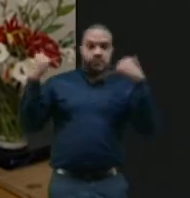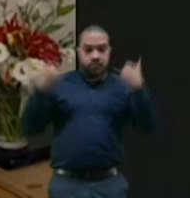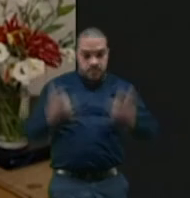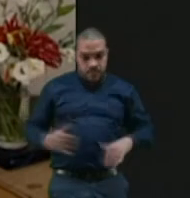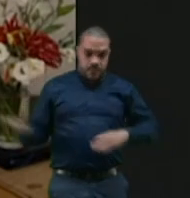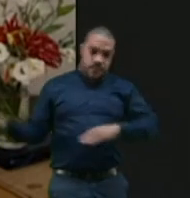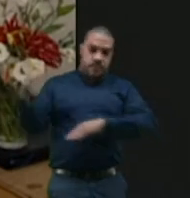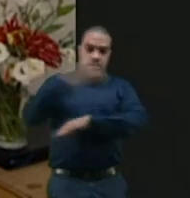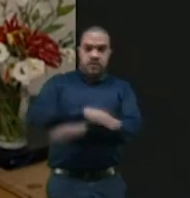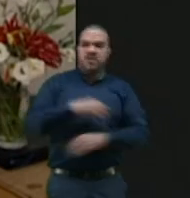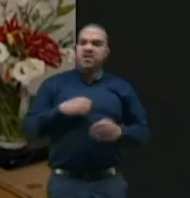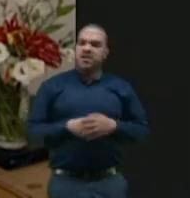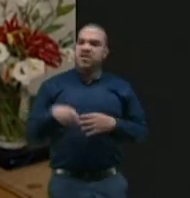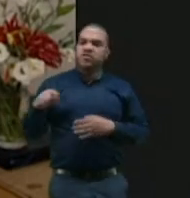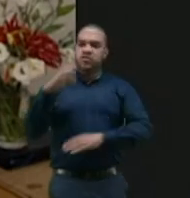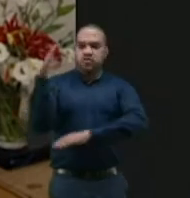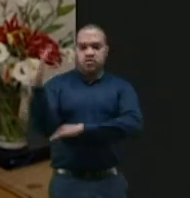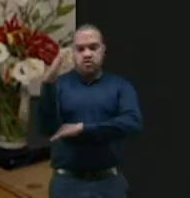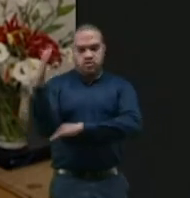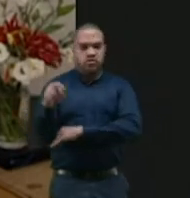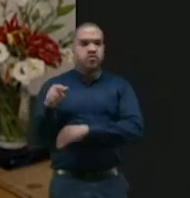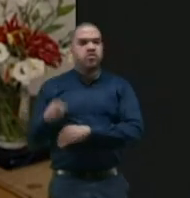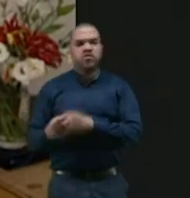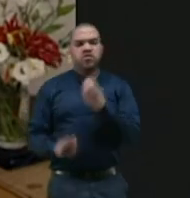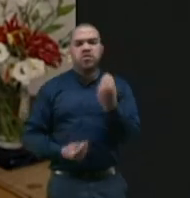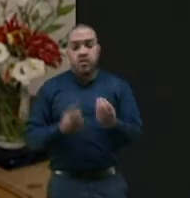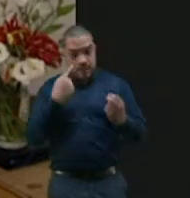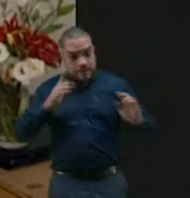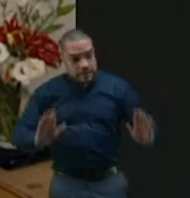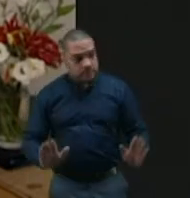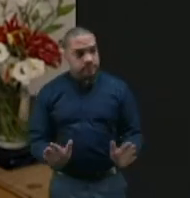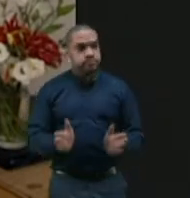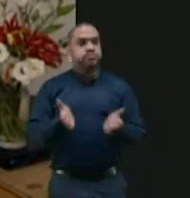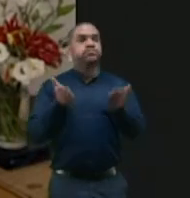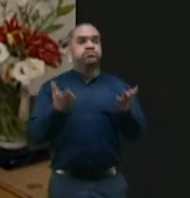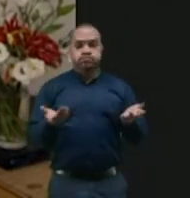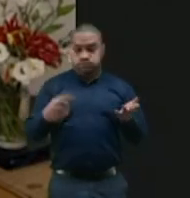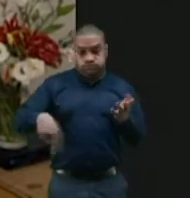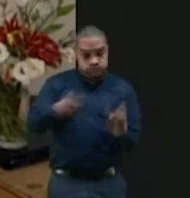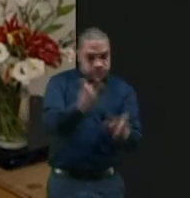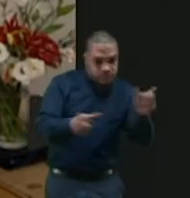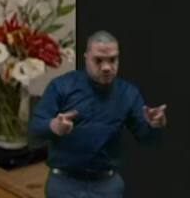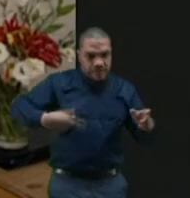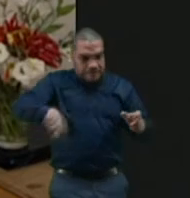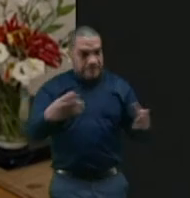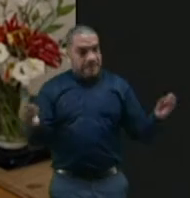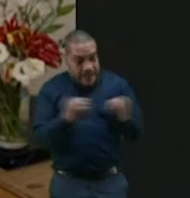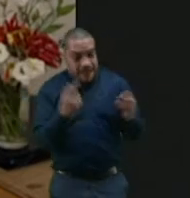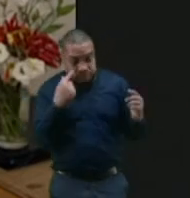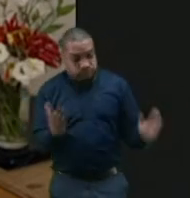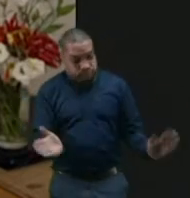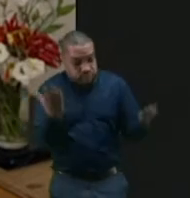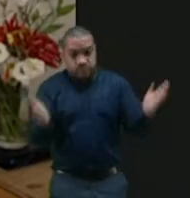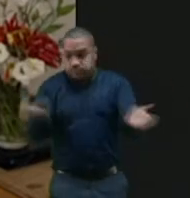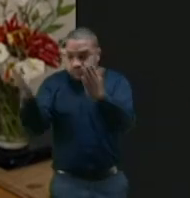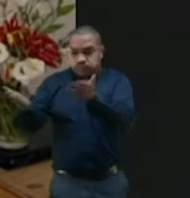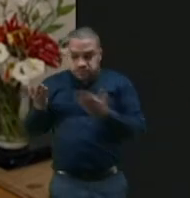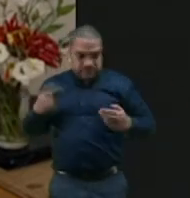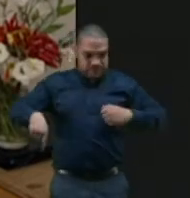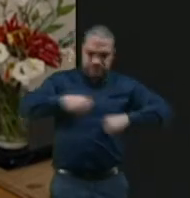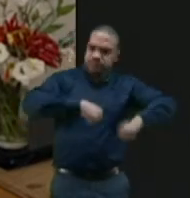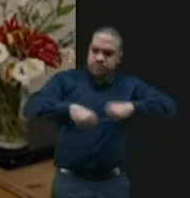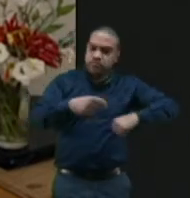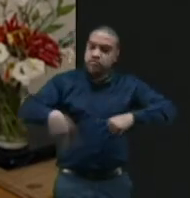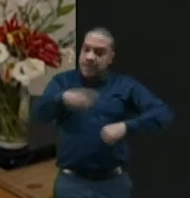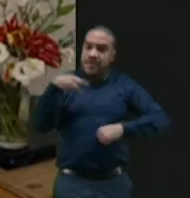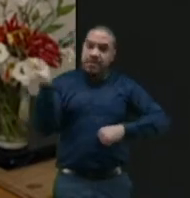puede hacer Colombia con el fin de animar más emprendedores a incrementar